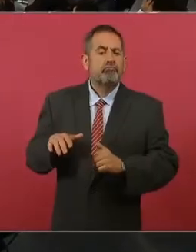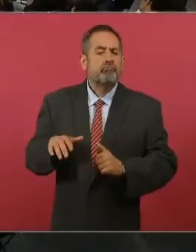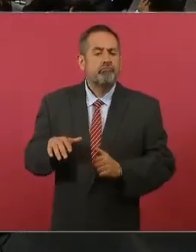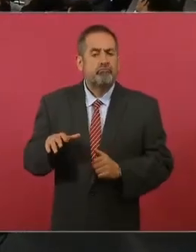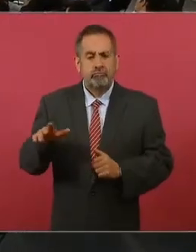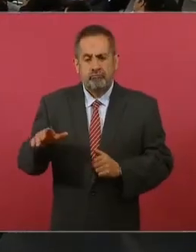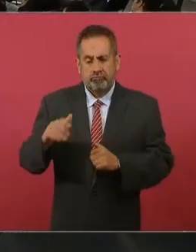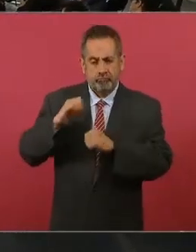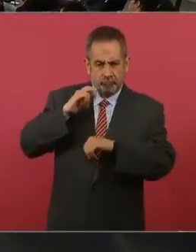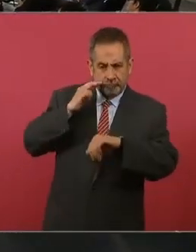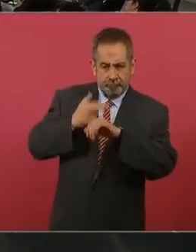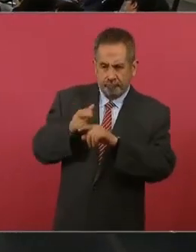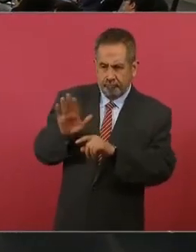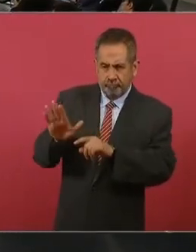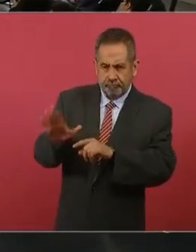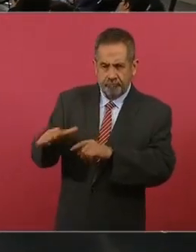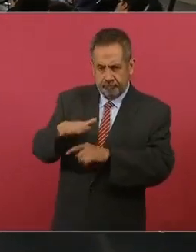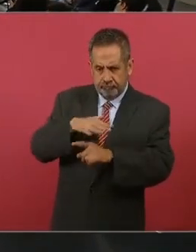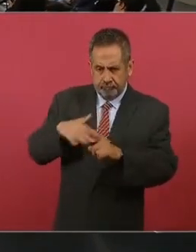de competencia,